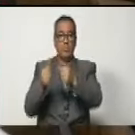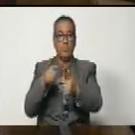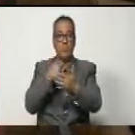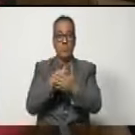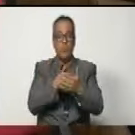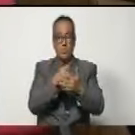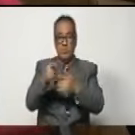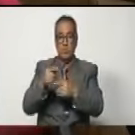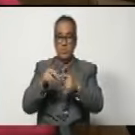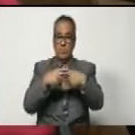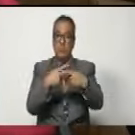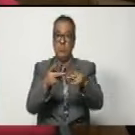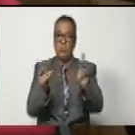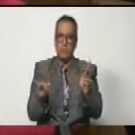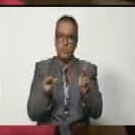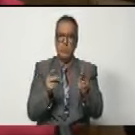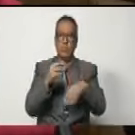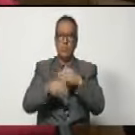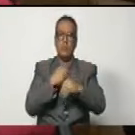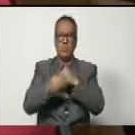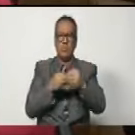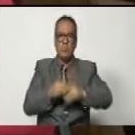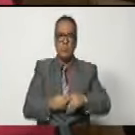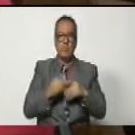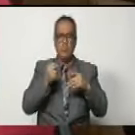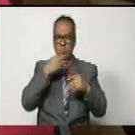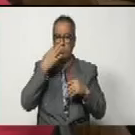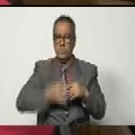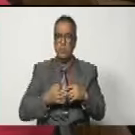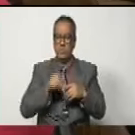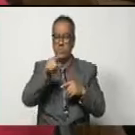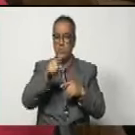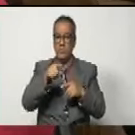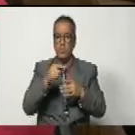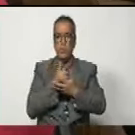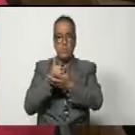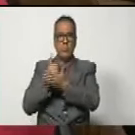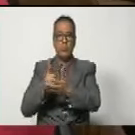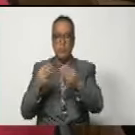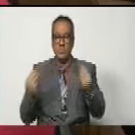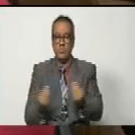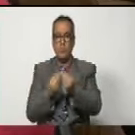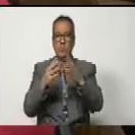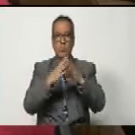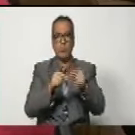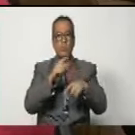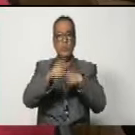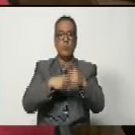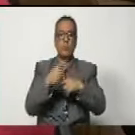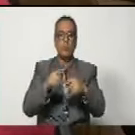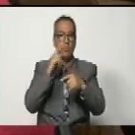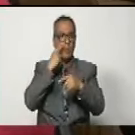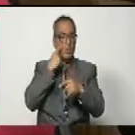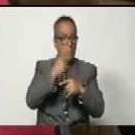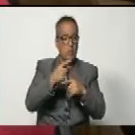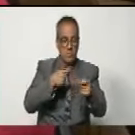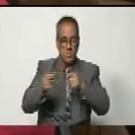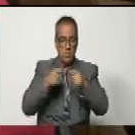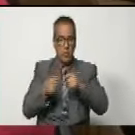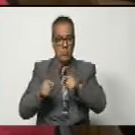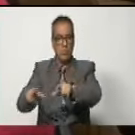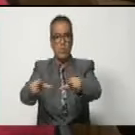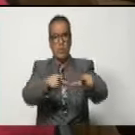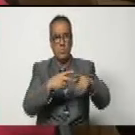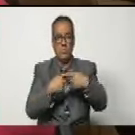los recursos públicos se realice de forma eficiente para el beneficio colectivo, así como fiscalizar las actividades del